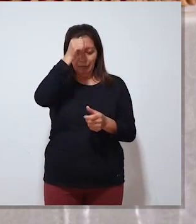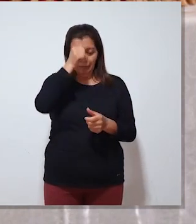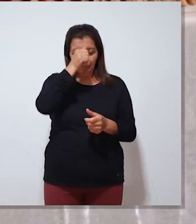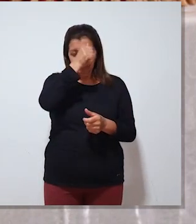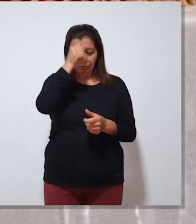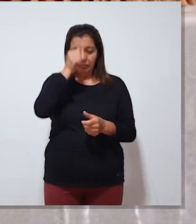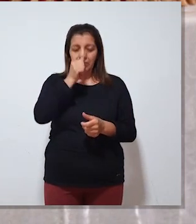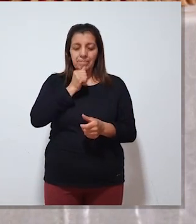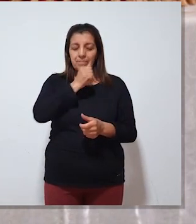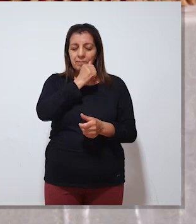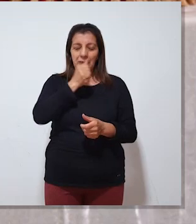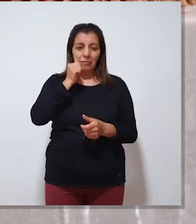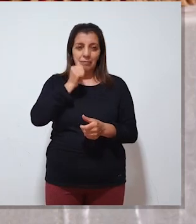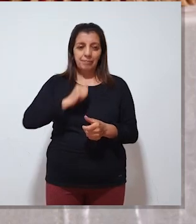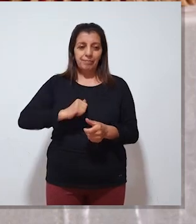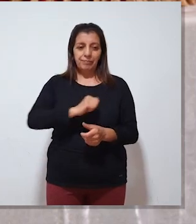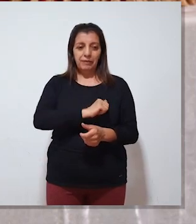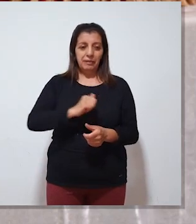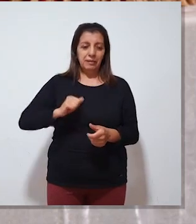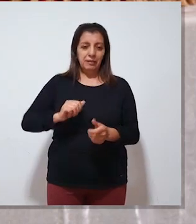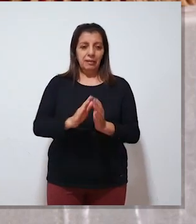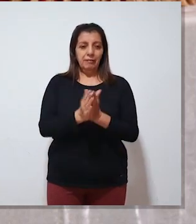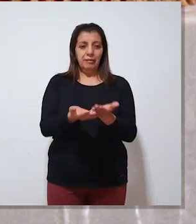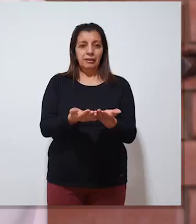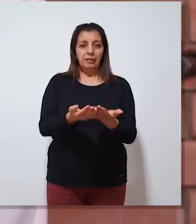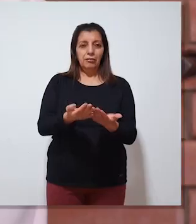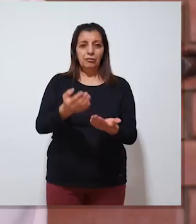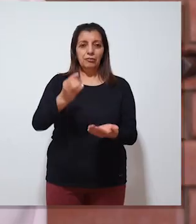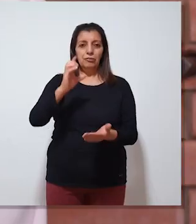San Lucas. Gloria a ti, Señor.